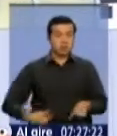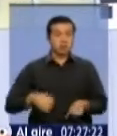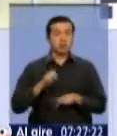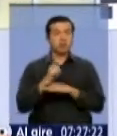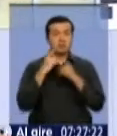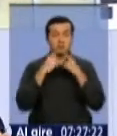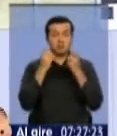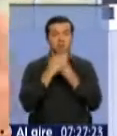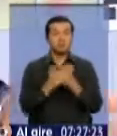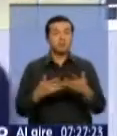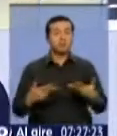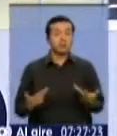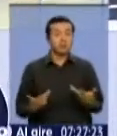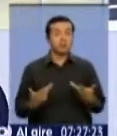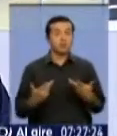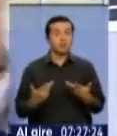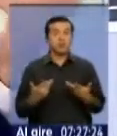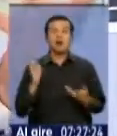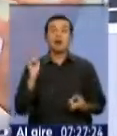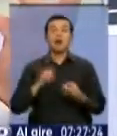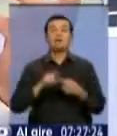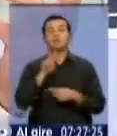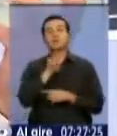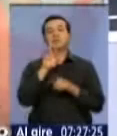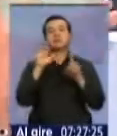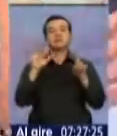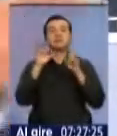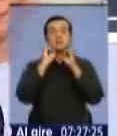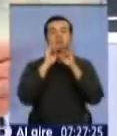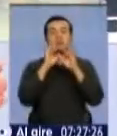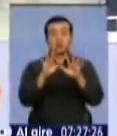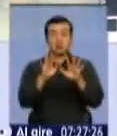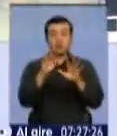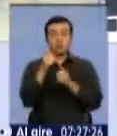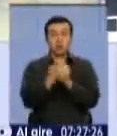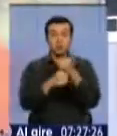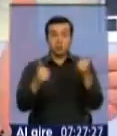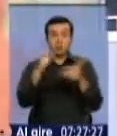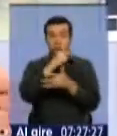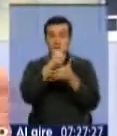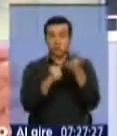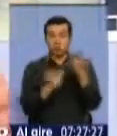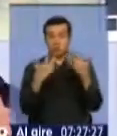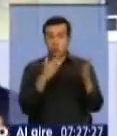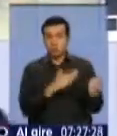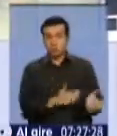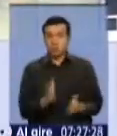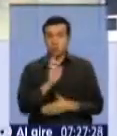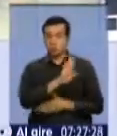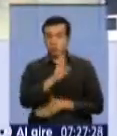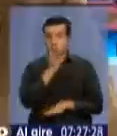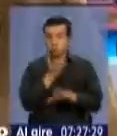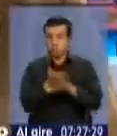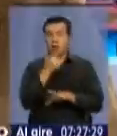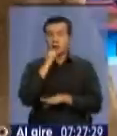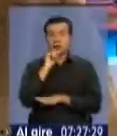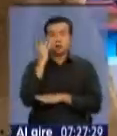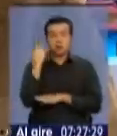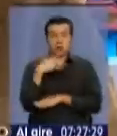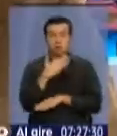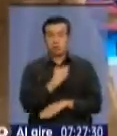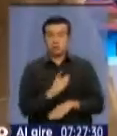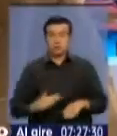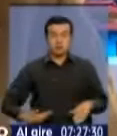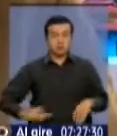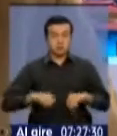dice, envíenme hasta el 26 de septiembre. Es decir, ¿cuáles son entonces esas líneas matrices que ustedes están planteando? Como ayer indicó el presidente